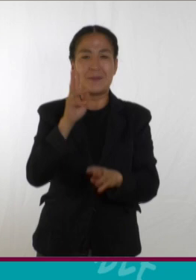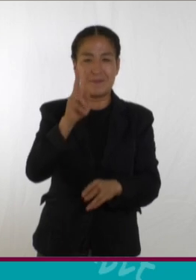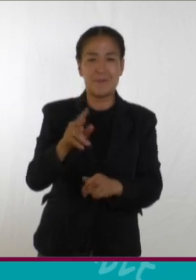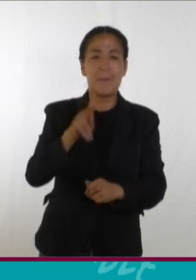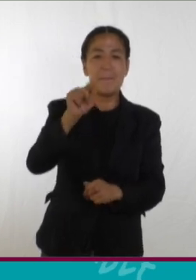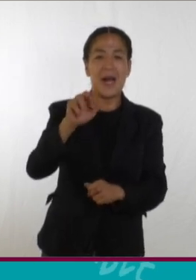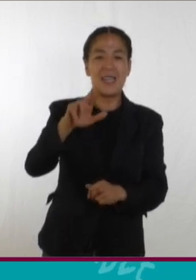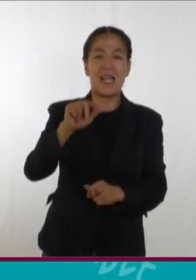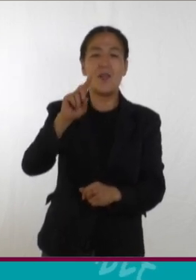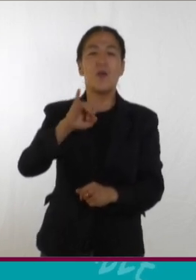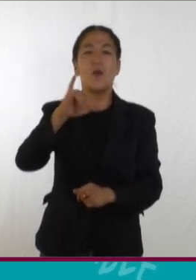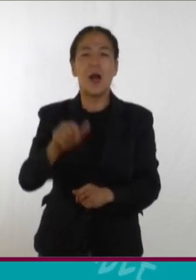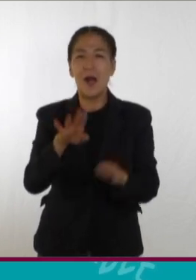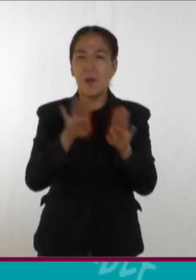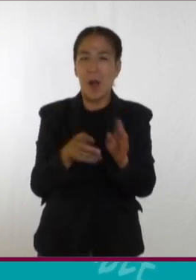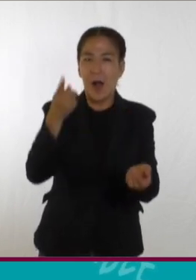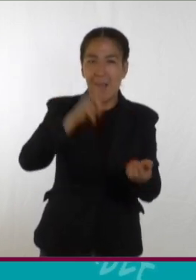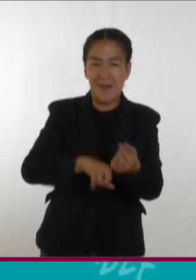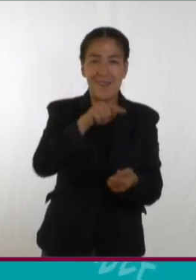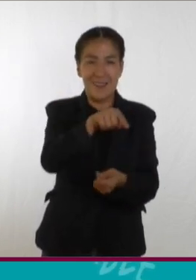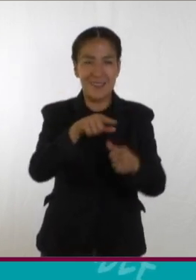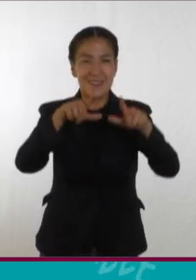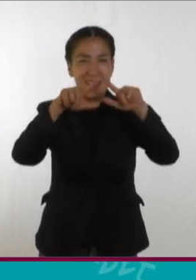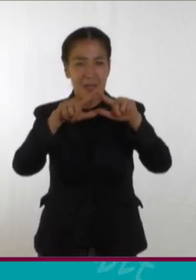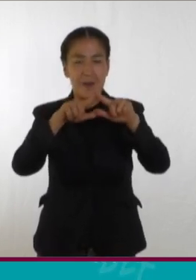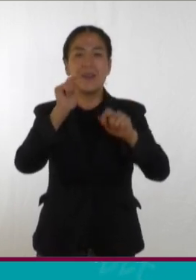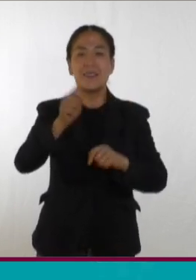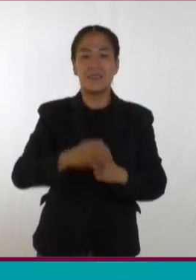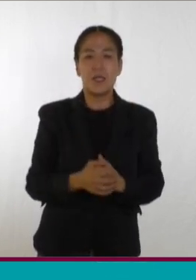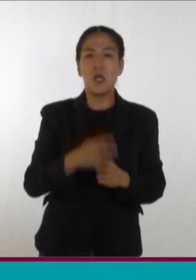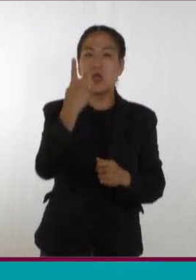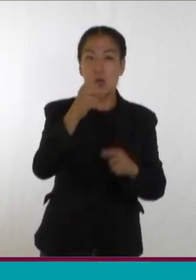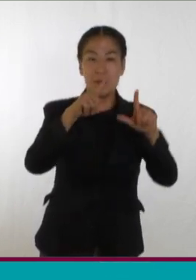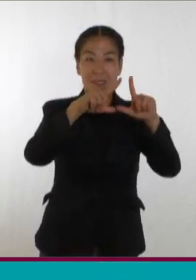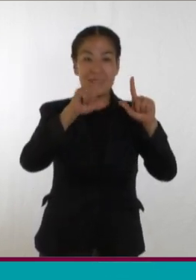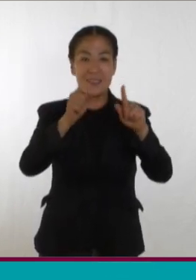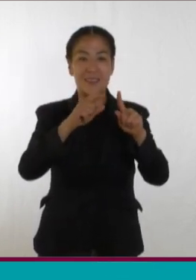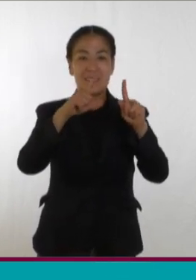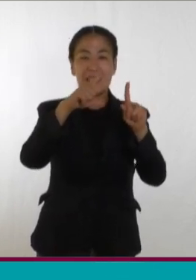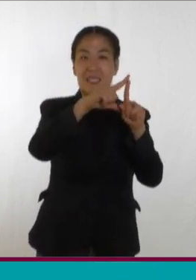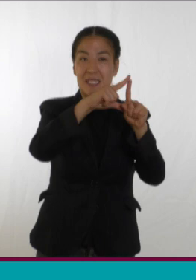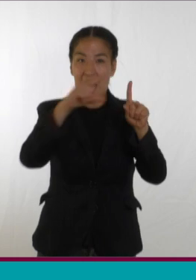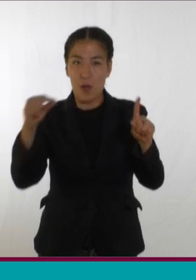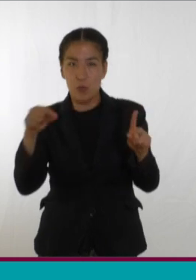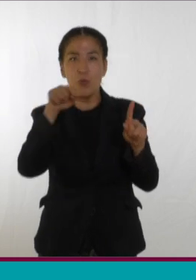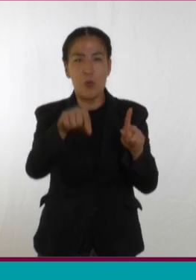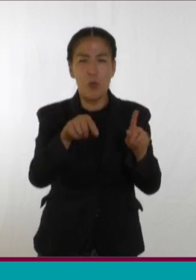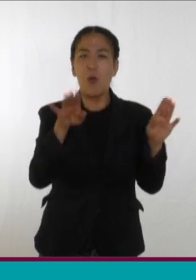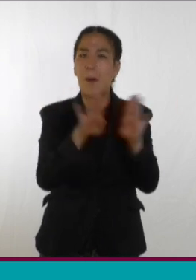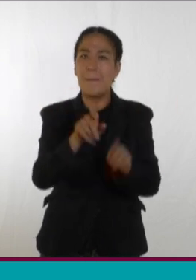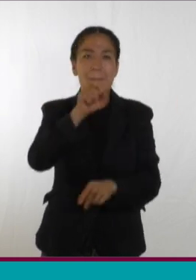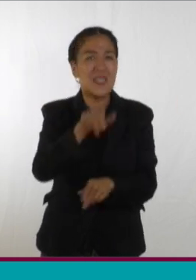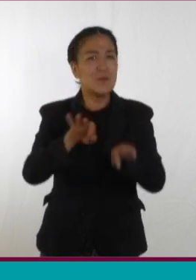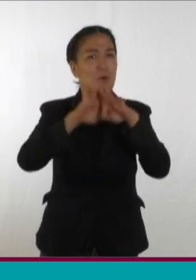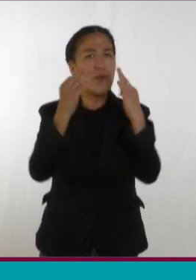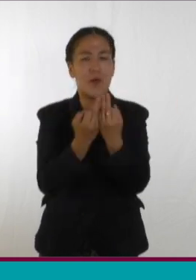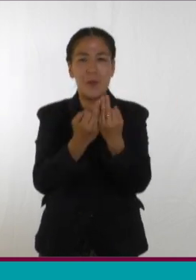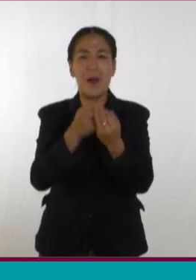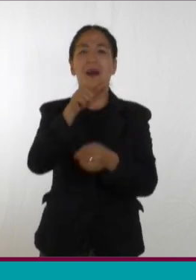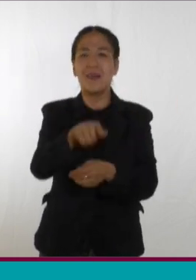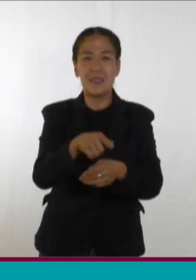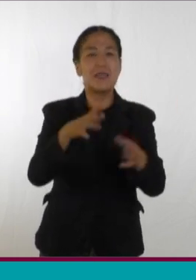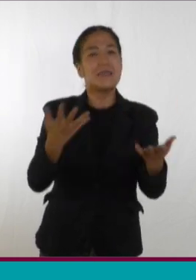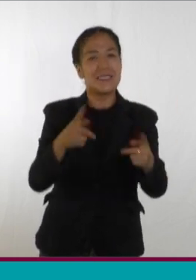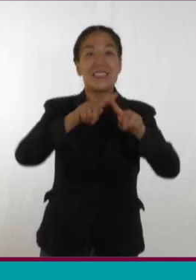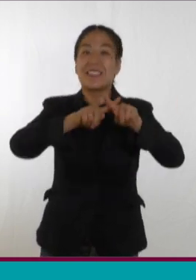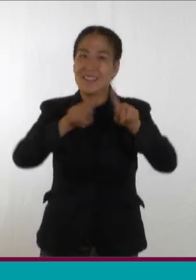realmente. Una paradoja muy conocida y que tanta impresión ha causado es la de 2 triángulos que, formados por las mismas